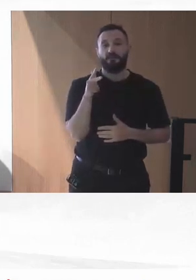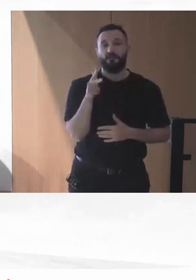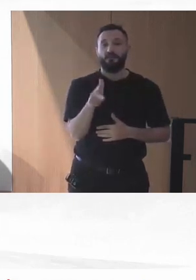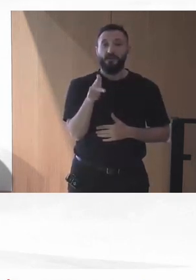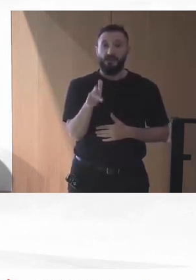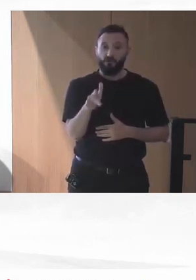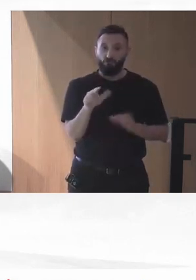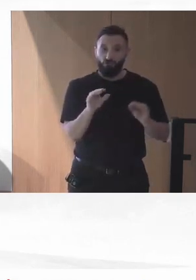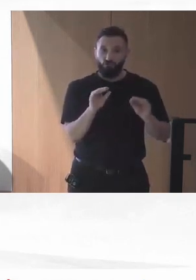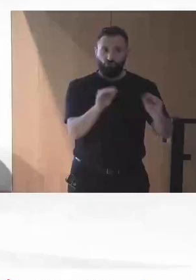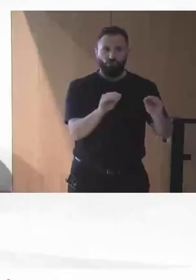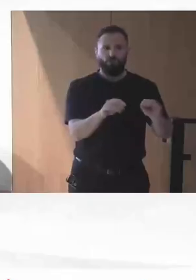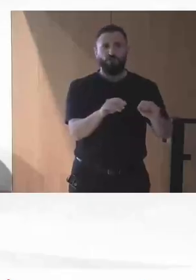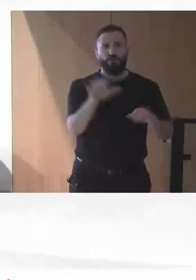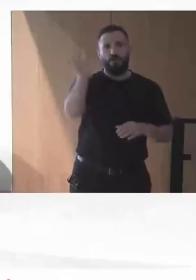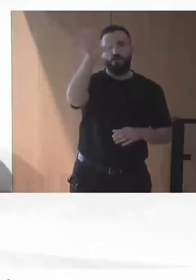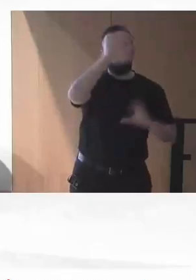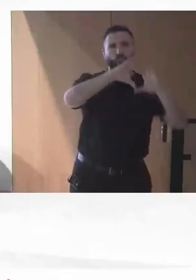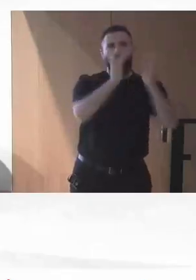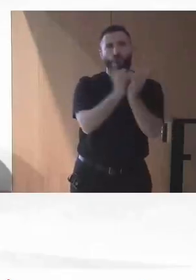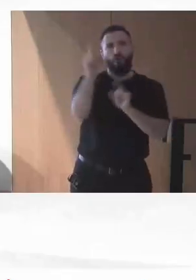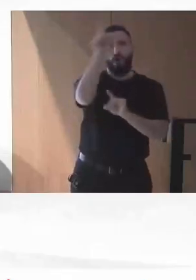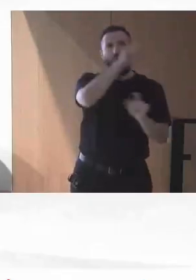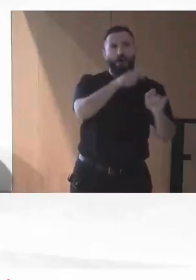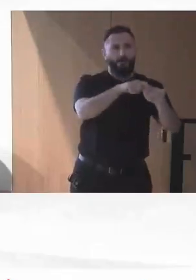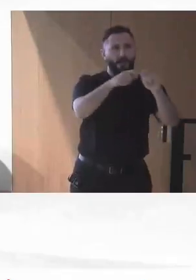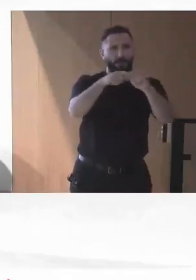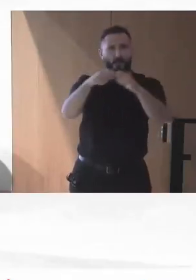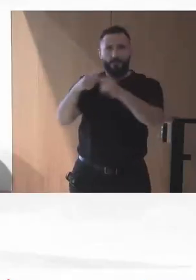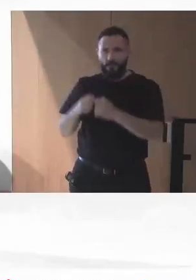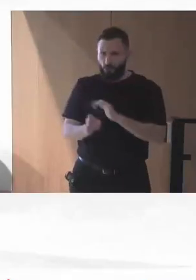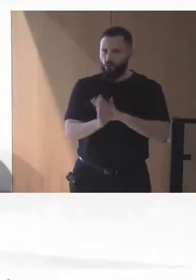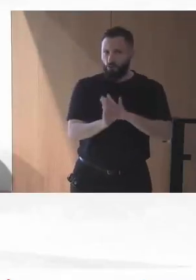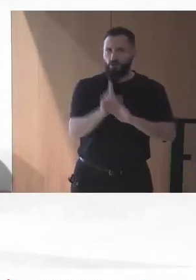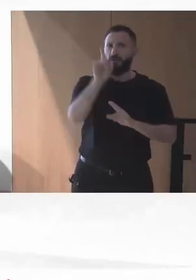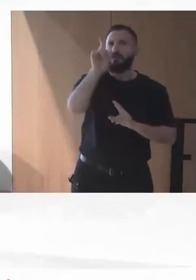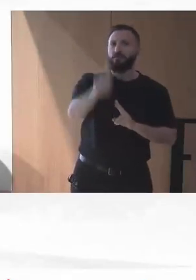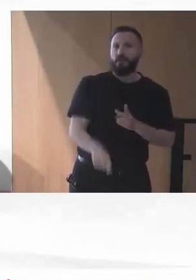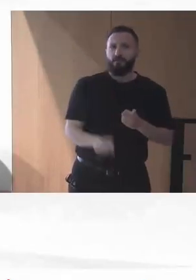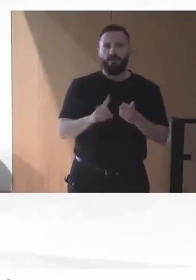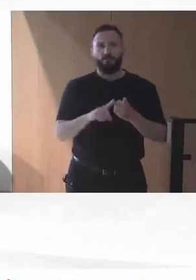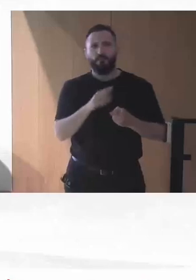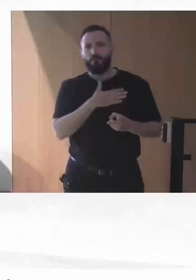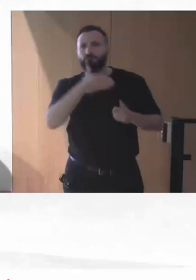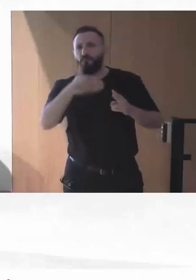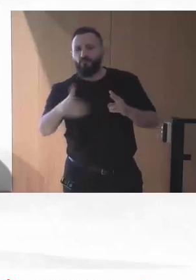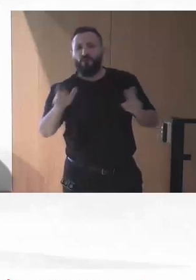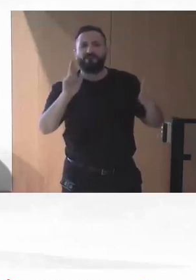con discapacidad se siguen vulnerando en muchas partes del mundo. Pero también pudimos ver que hay esperanza.